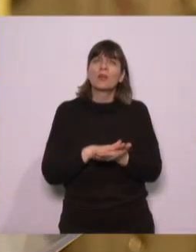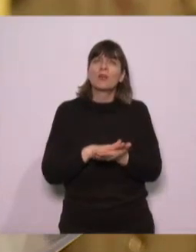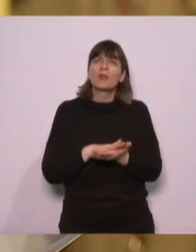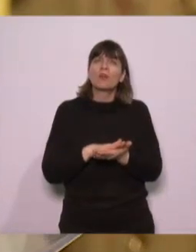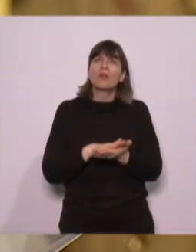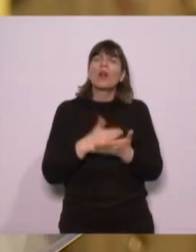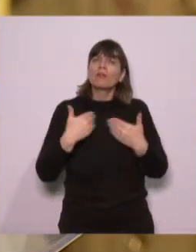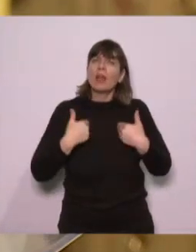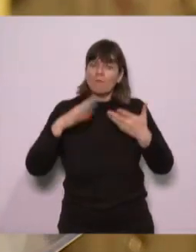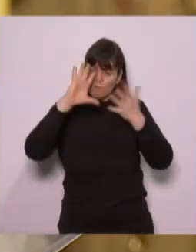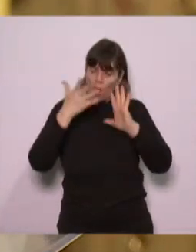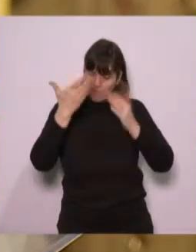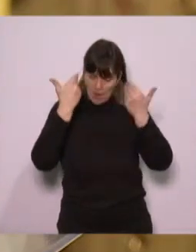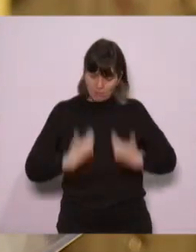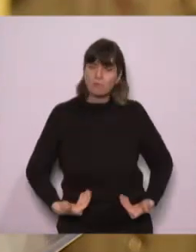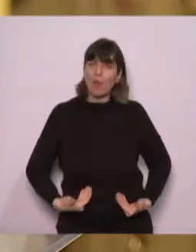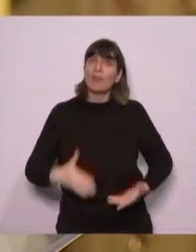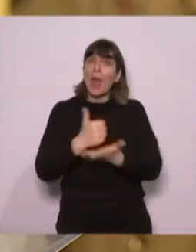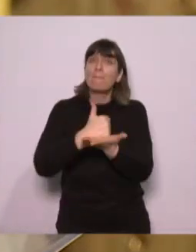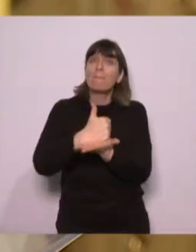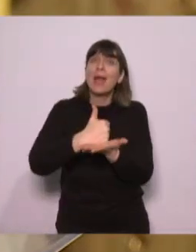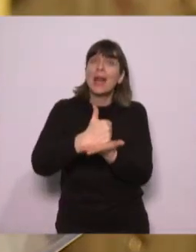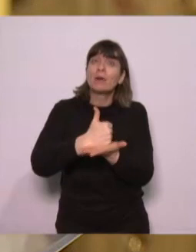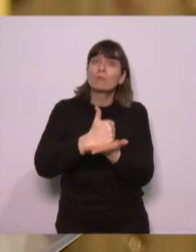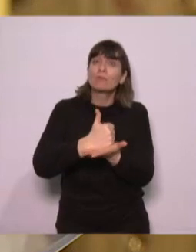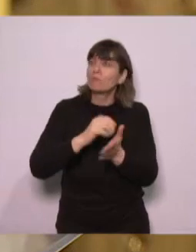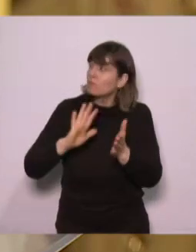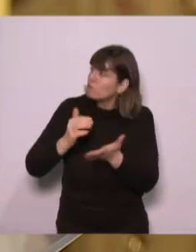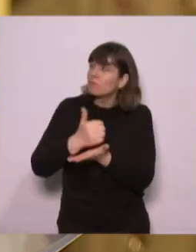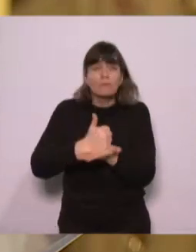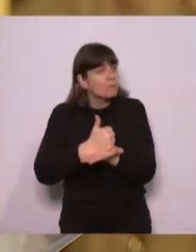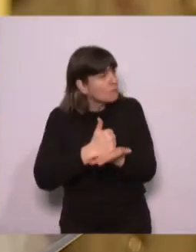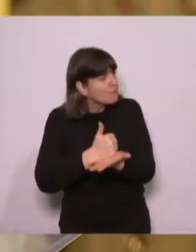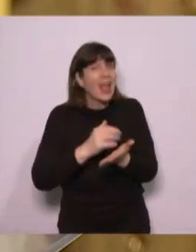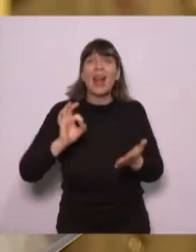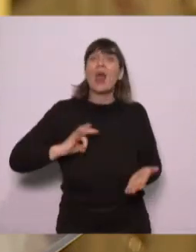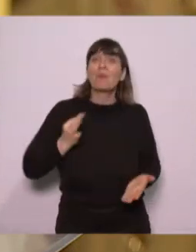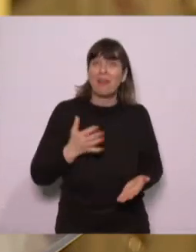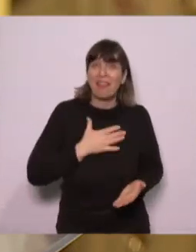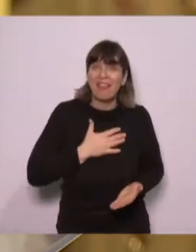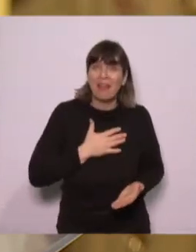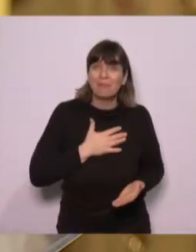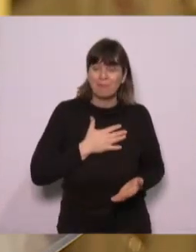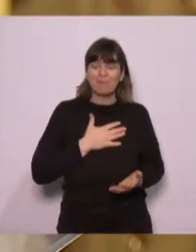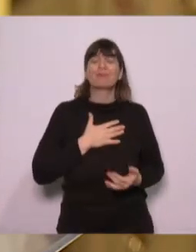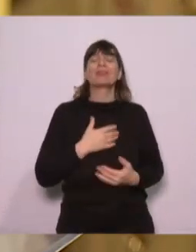estar en actitud de espera en la vida.